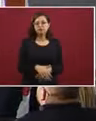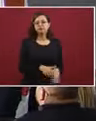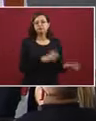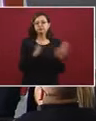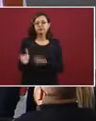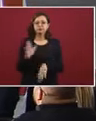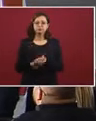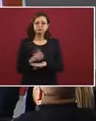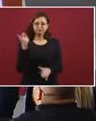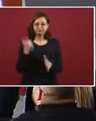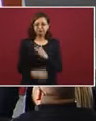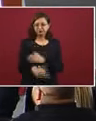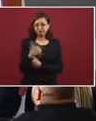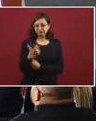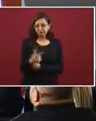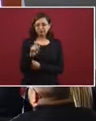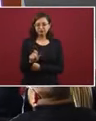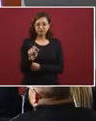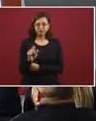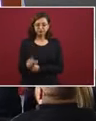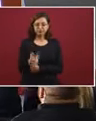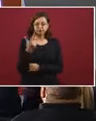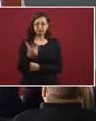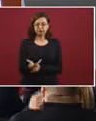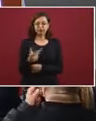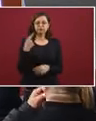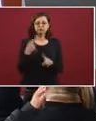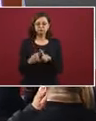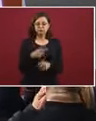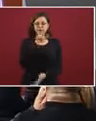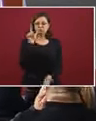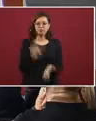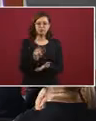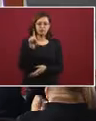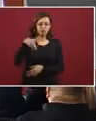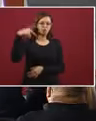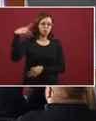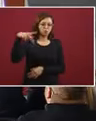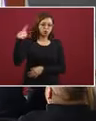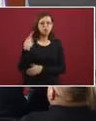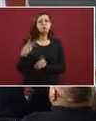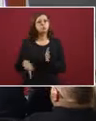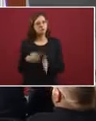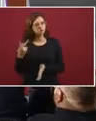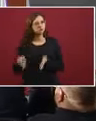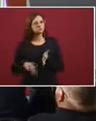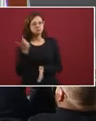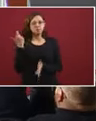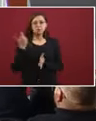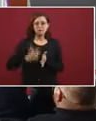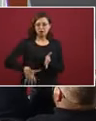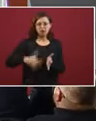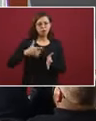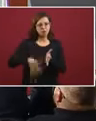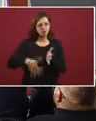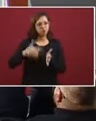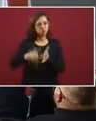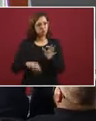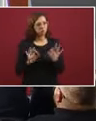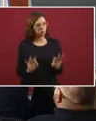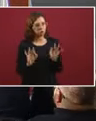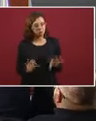más económico a 7 pesos 28 centavos por litro en Santiago Mihuatán, Puebla, que varias veces ha aparecido en este buen